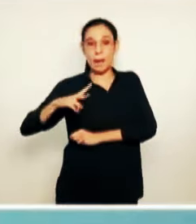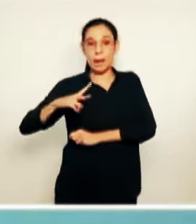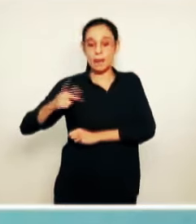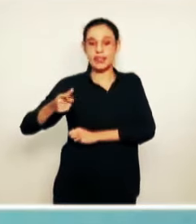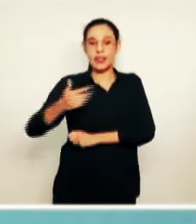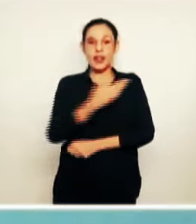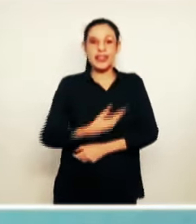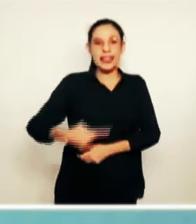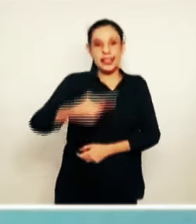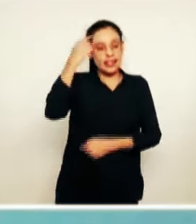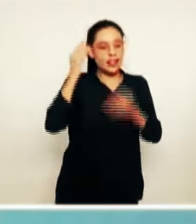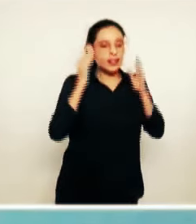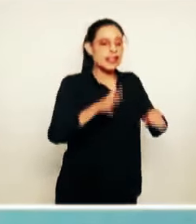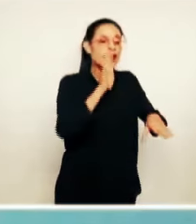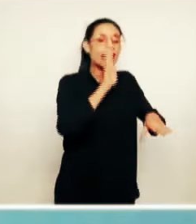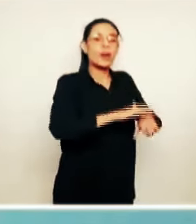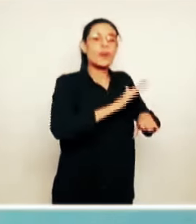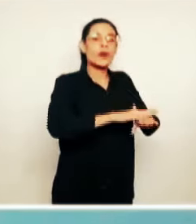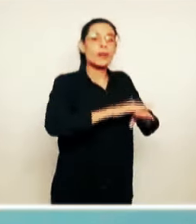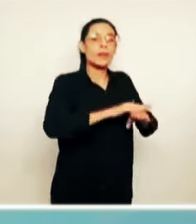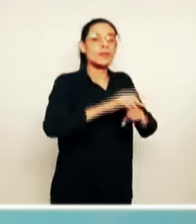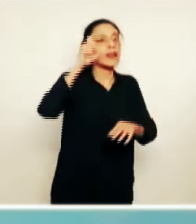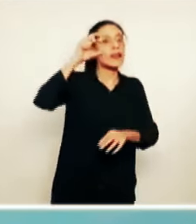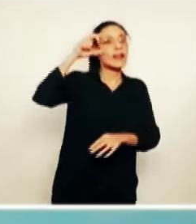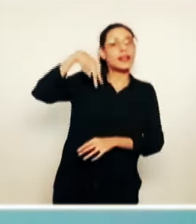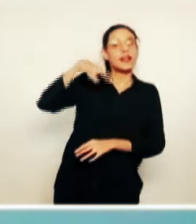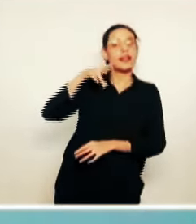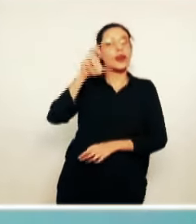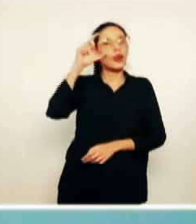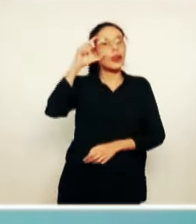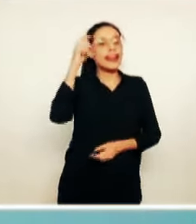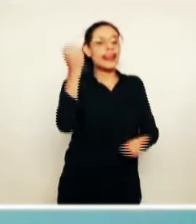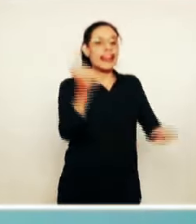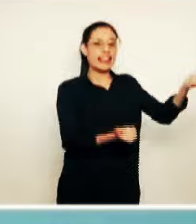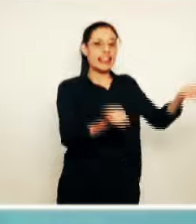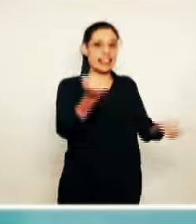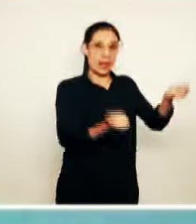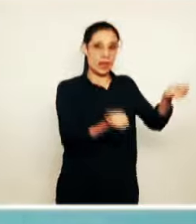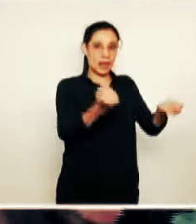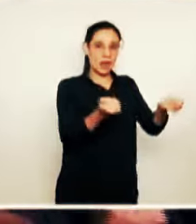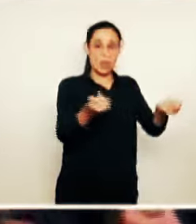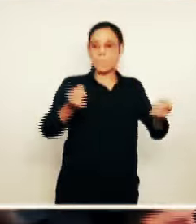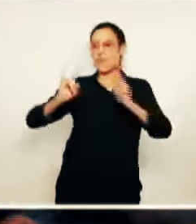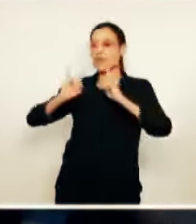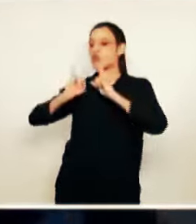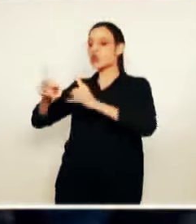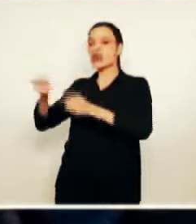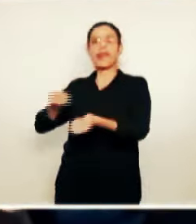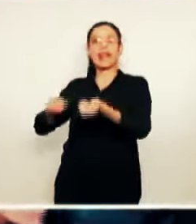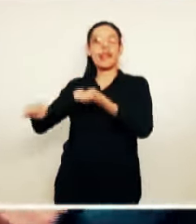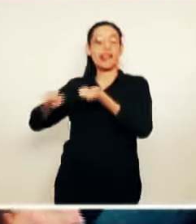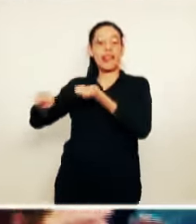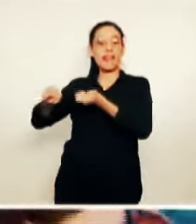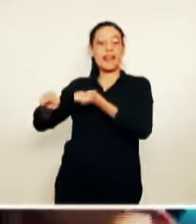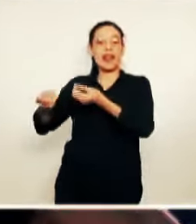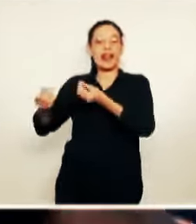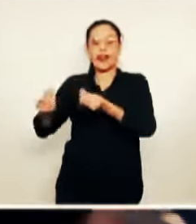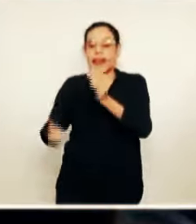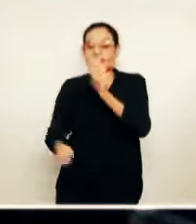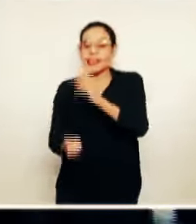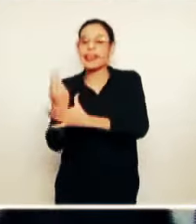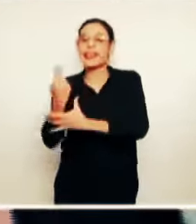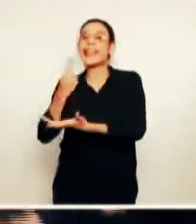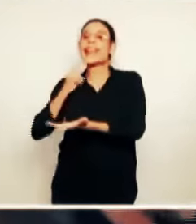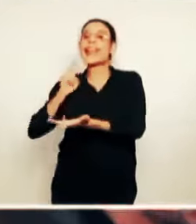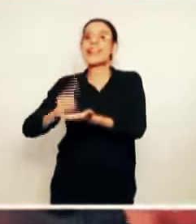transporte y de la distribución con el ENRE, pero había dejado desregulado y a libertad del mercado el de la generación. Este es